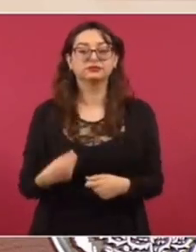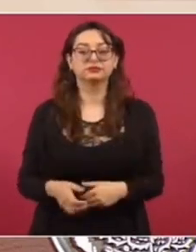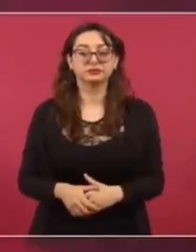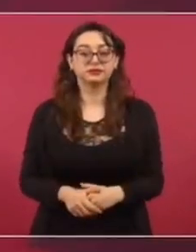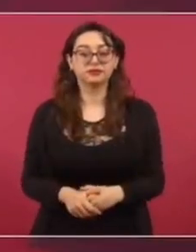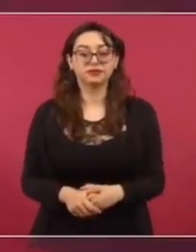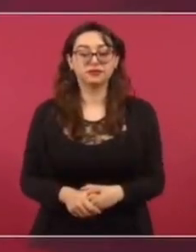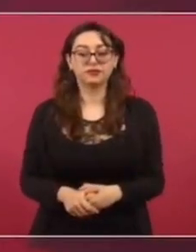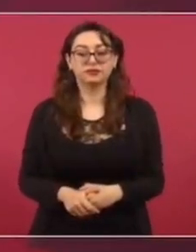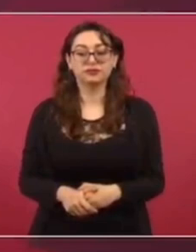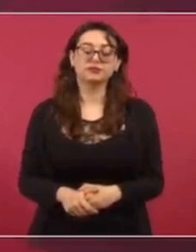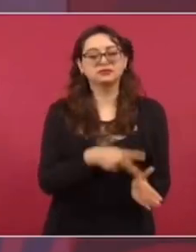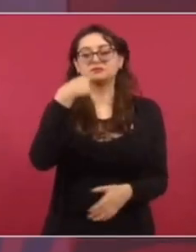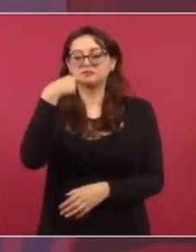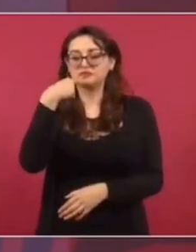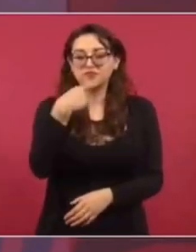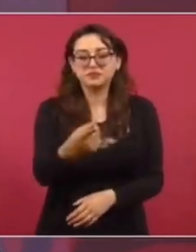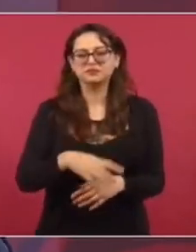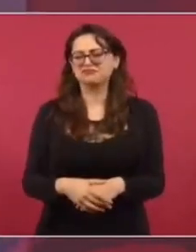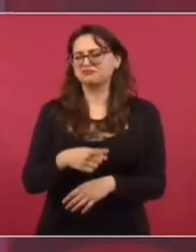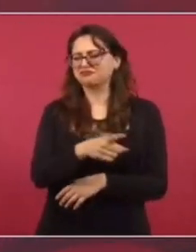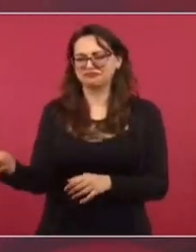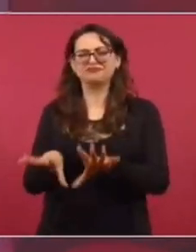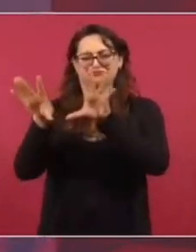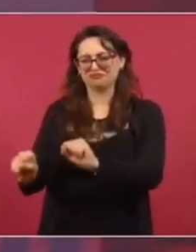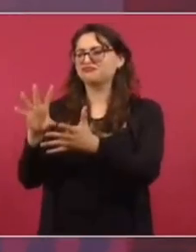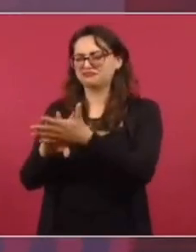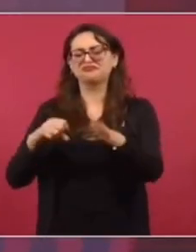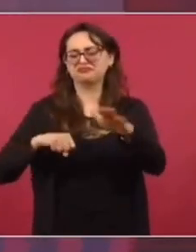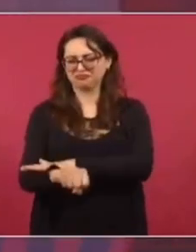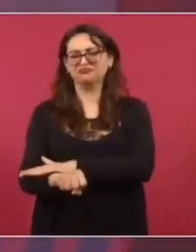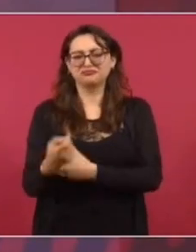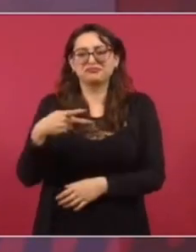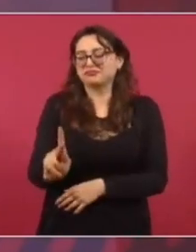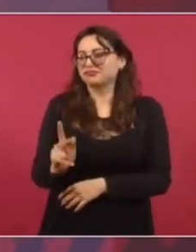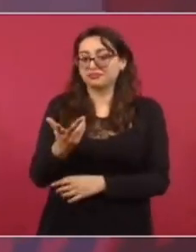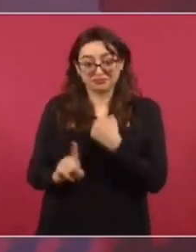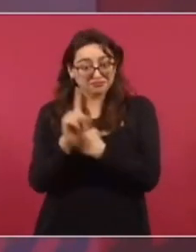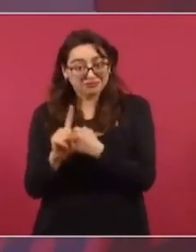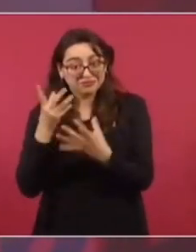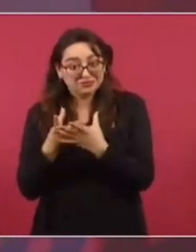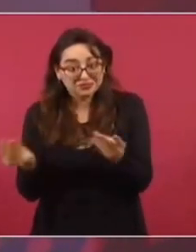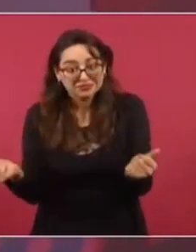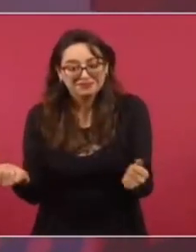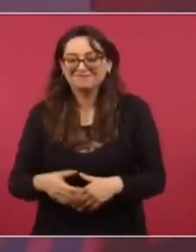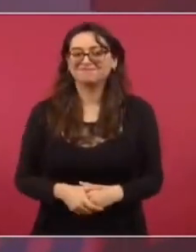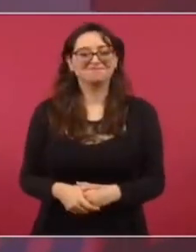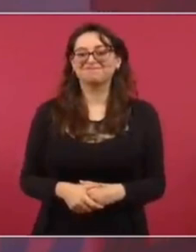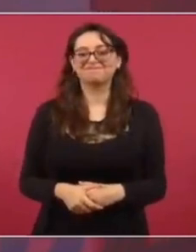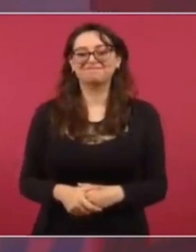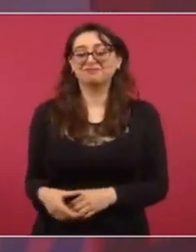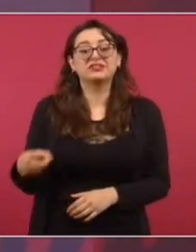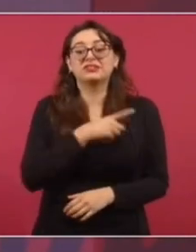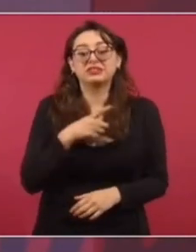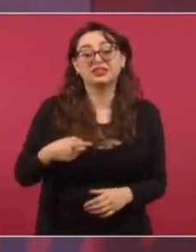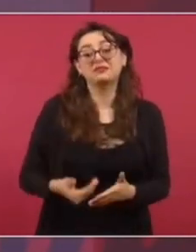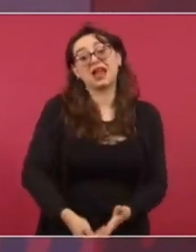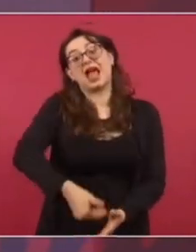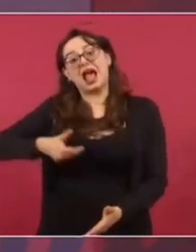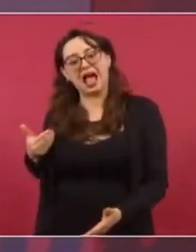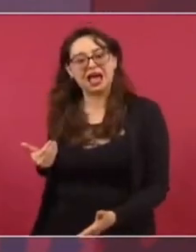es de que se tiene que atender las causas el problema de la violencia se tiene que enfrentar atendiendo las